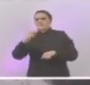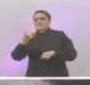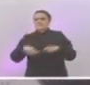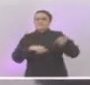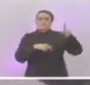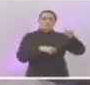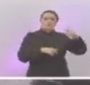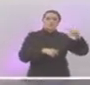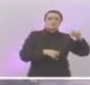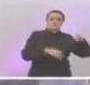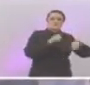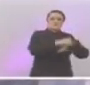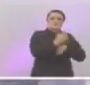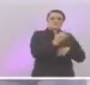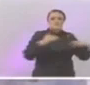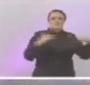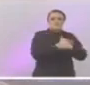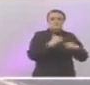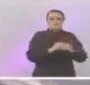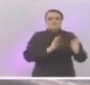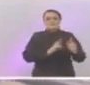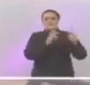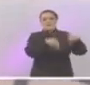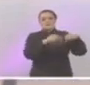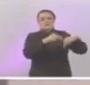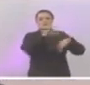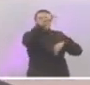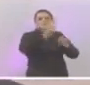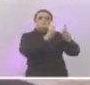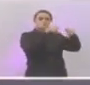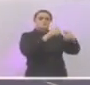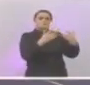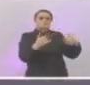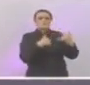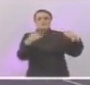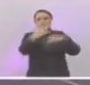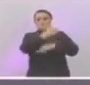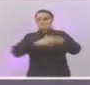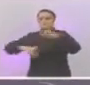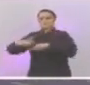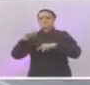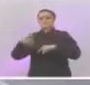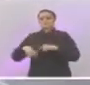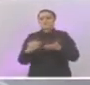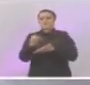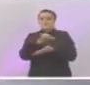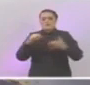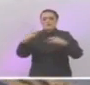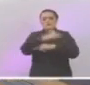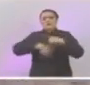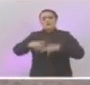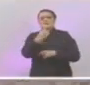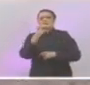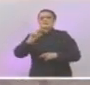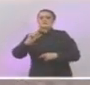la carretera 57, el arco poniente con el que se complementó el anillo metropolitano, un circuito de